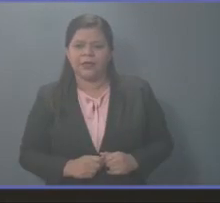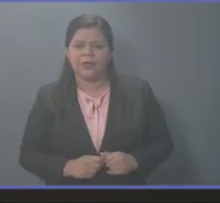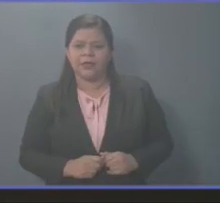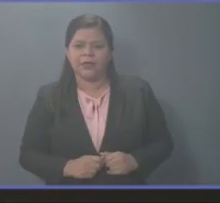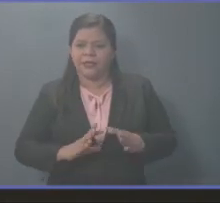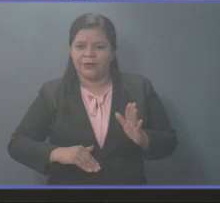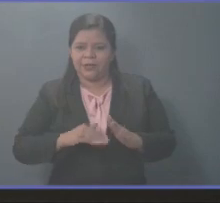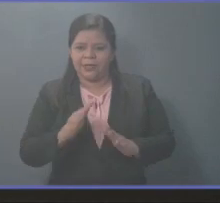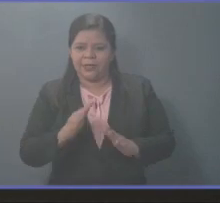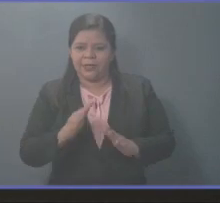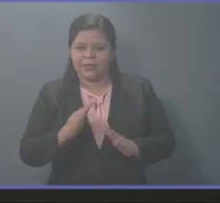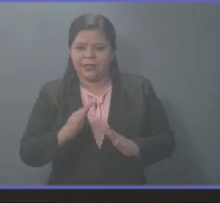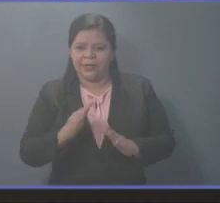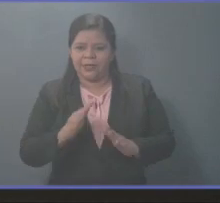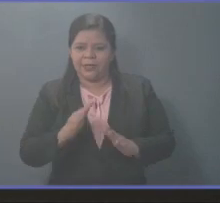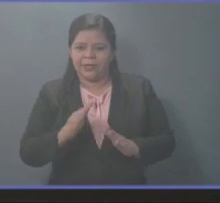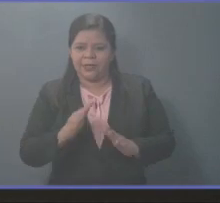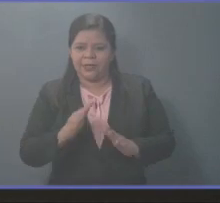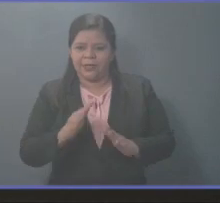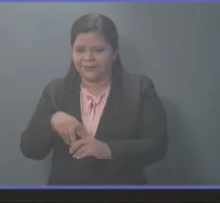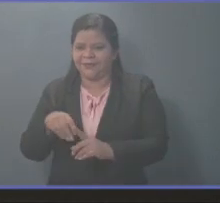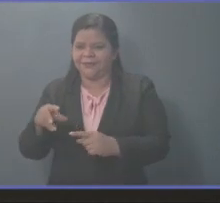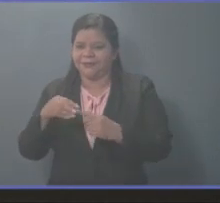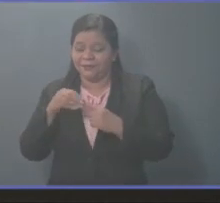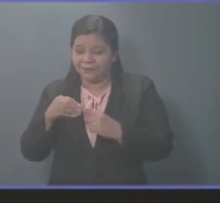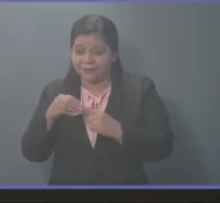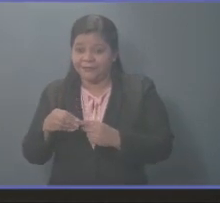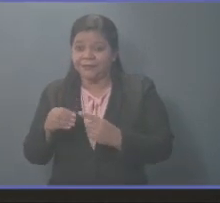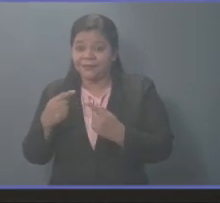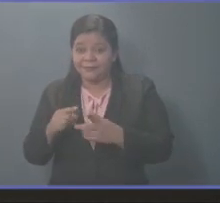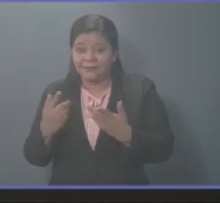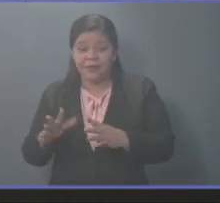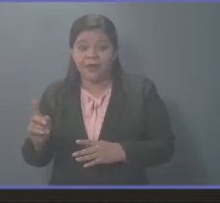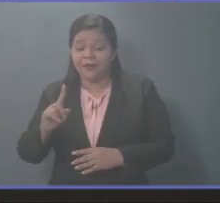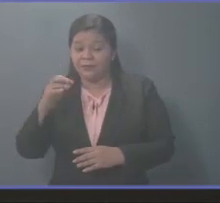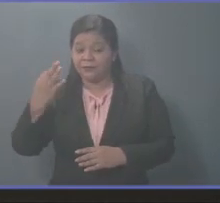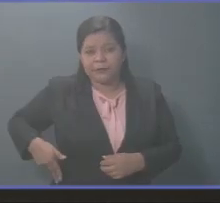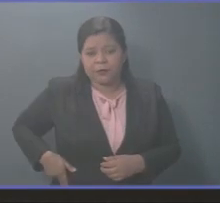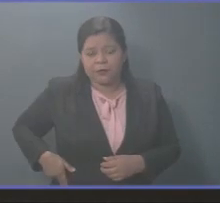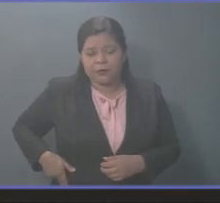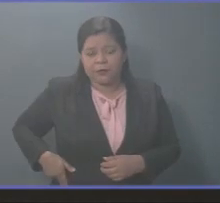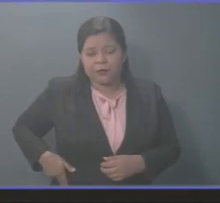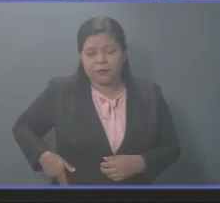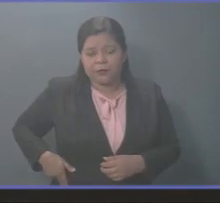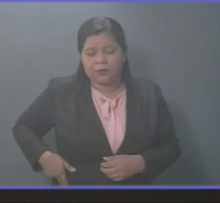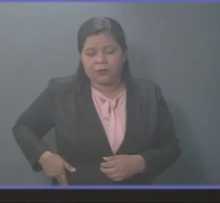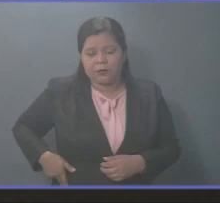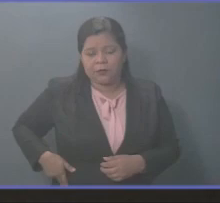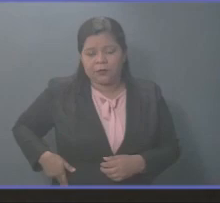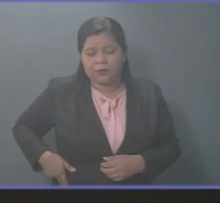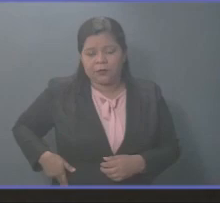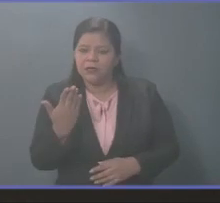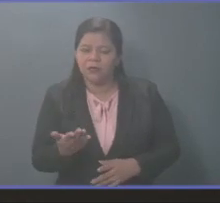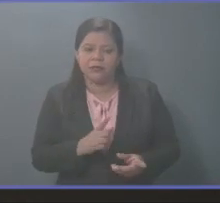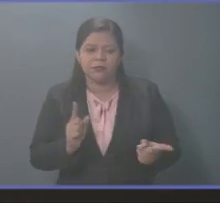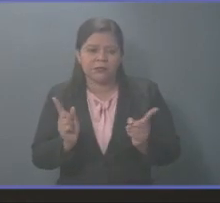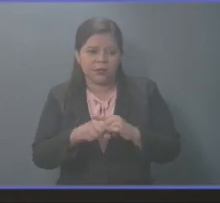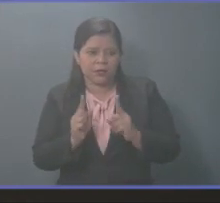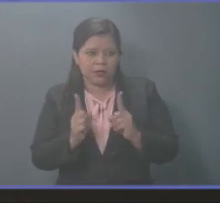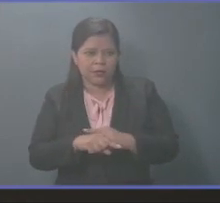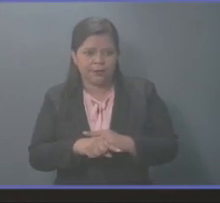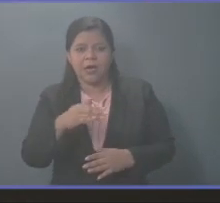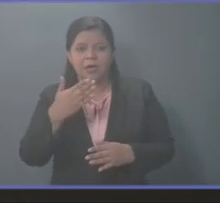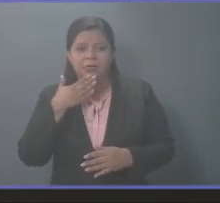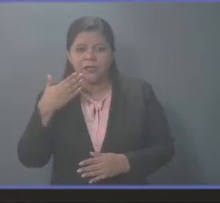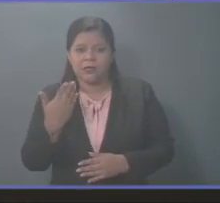características específicas, en donde no se necesitará, por supuesto. En el área rural va a cambiar